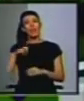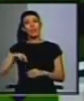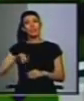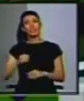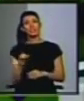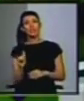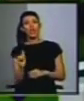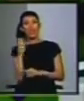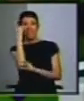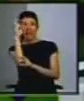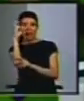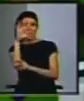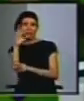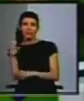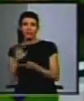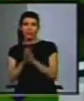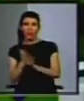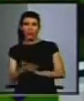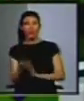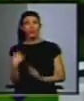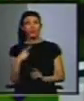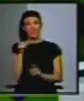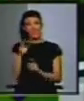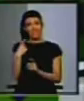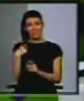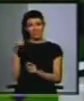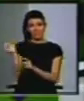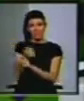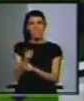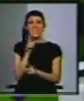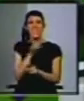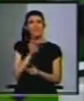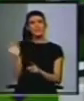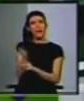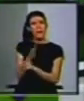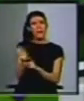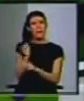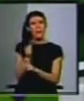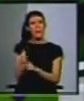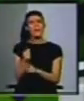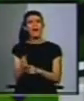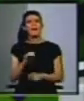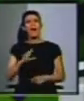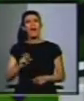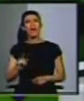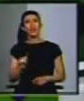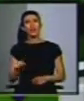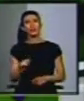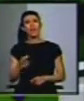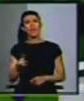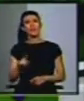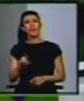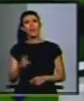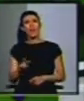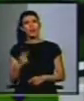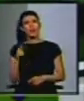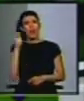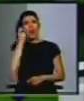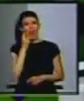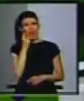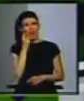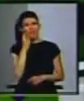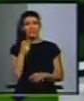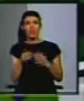registraron todo. Fíjense que la víctima fue agredida por el jugador de O'Higgins, Carlos Escobar, y uno de sus amigos en las dependencias del casino de